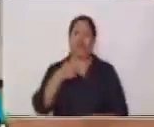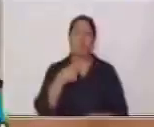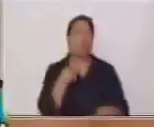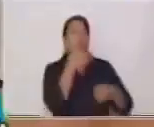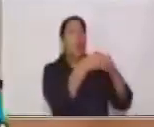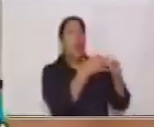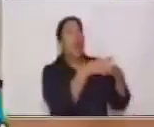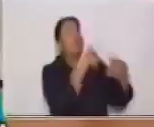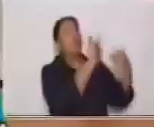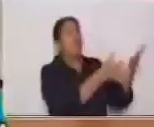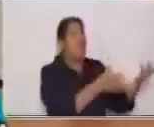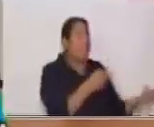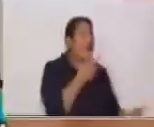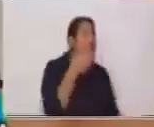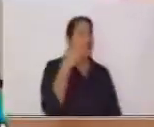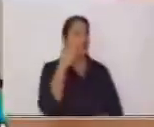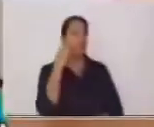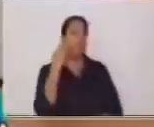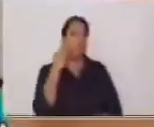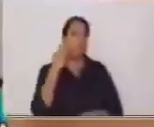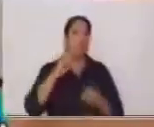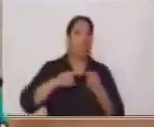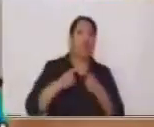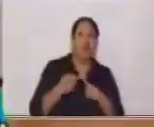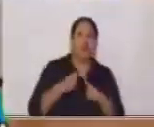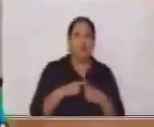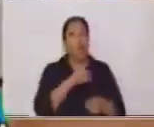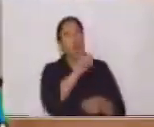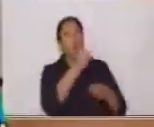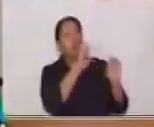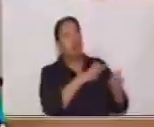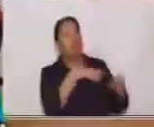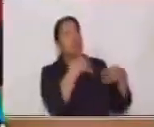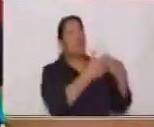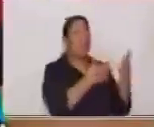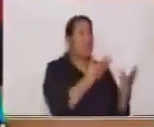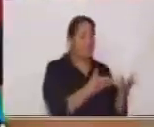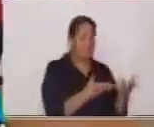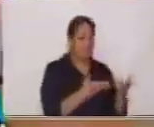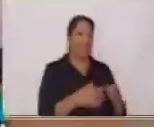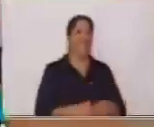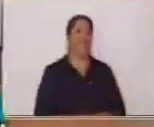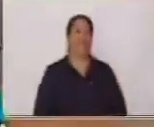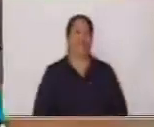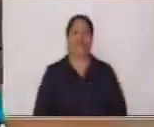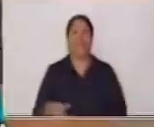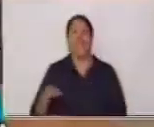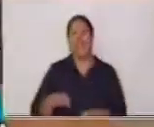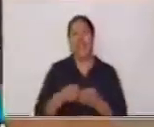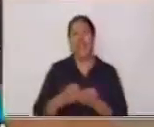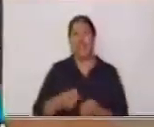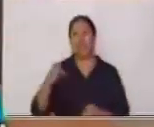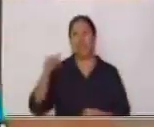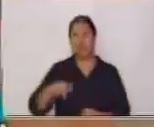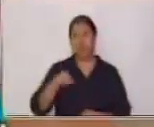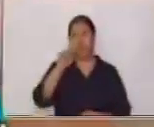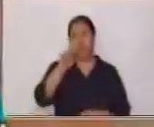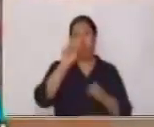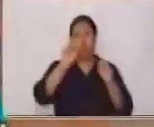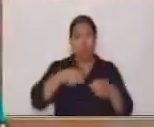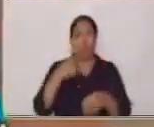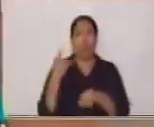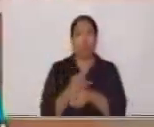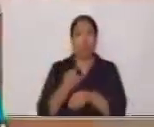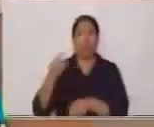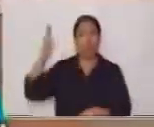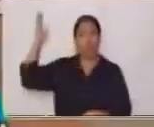tu papá, a tu mamá, a tus amigos, a alguna persona. Entonces, este esquema te puede servir para cuando quieres narrar algo.